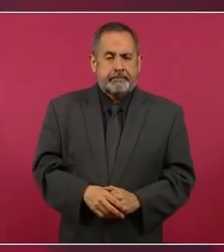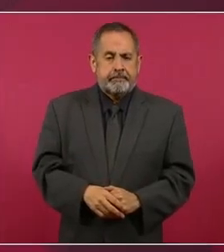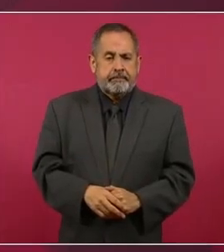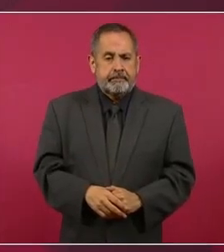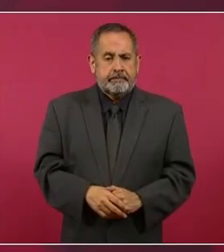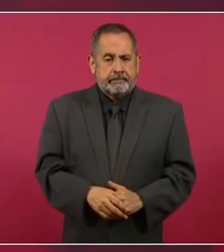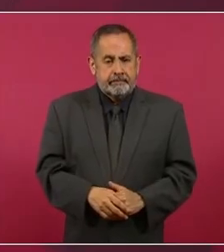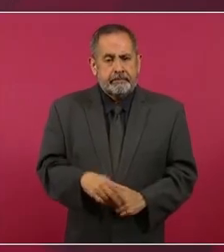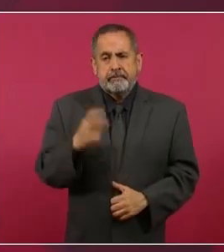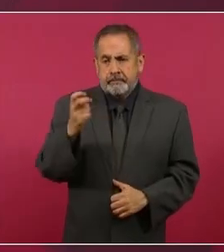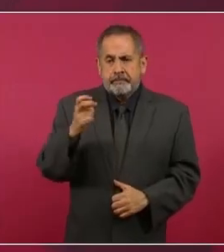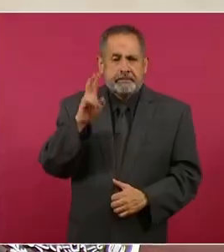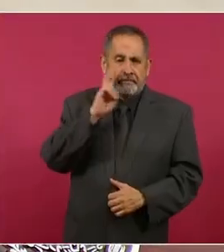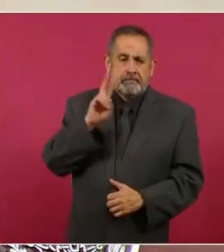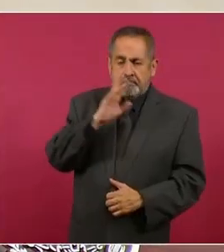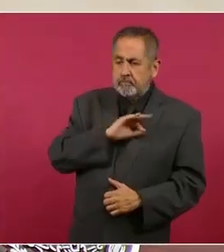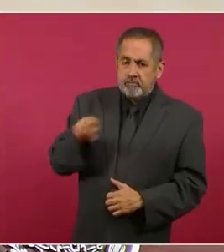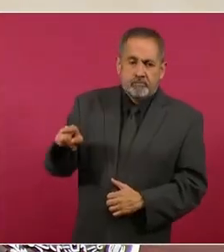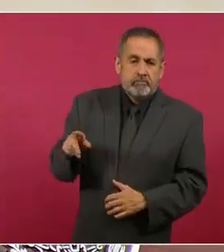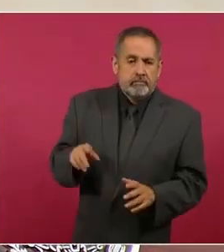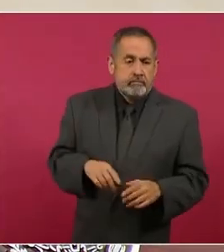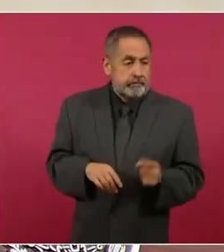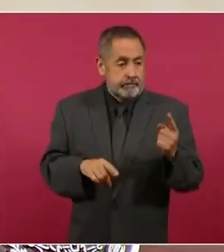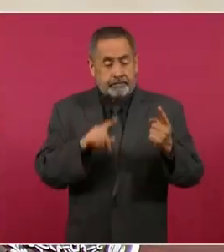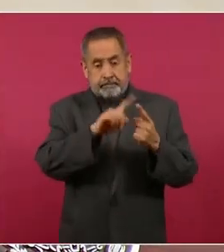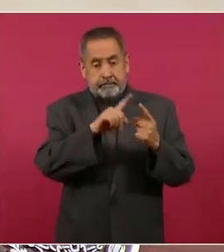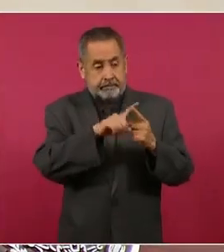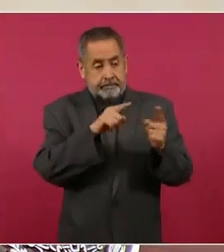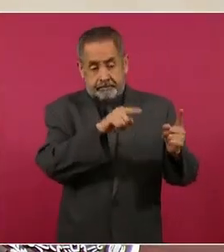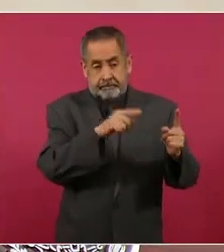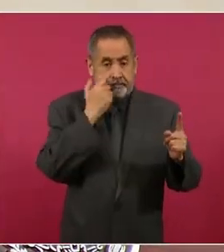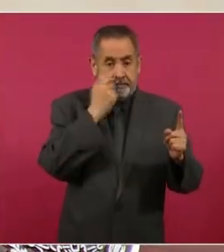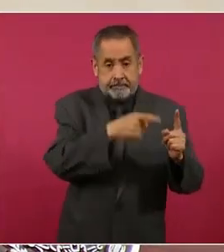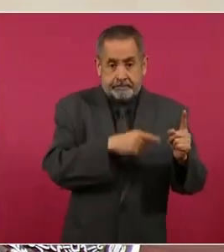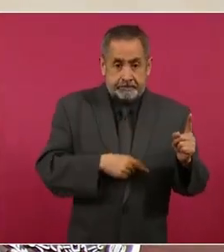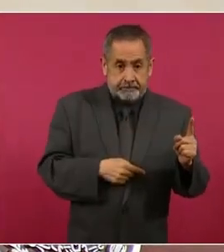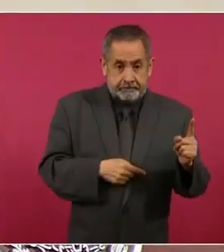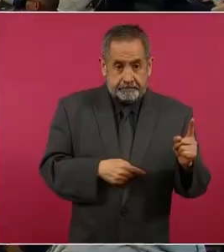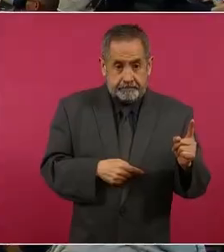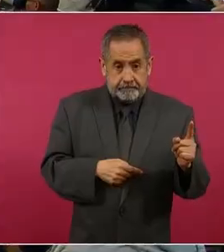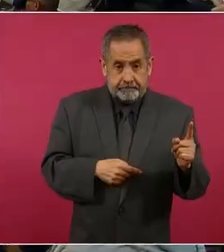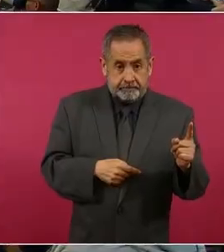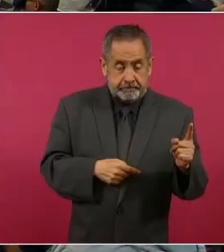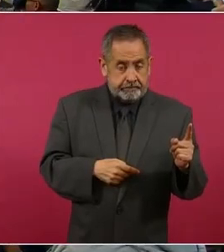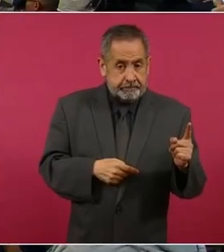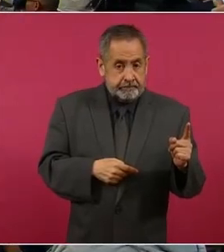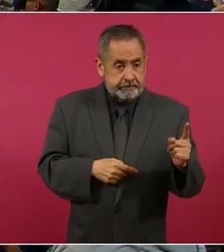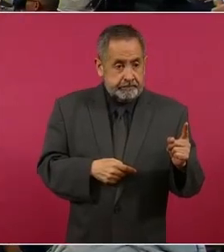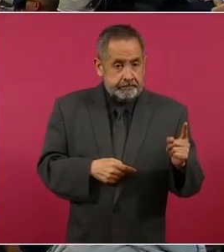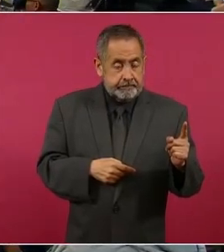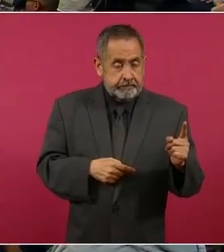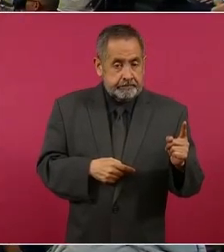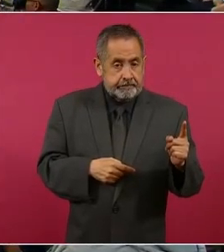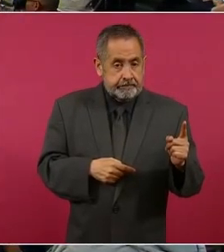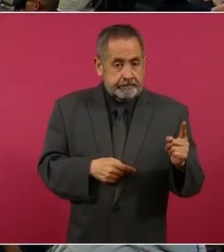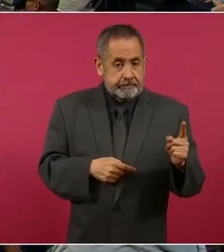hay también esa posibilidad. Tienen dos: una, el que nos